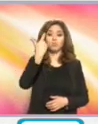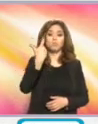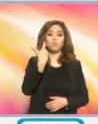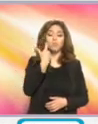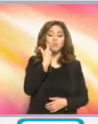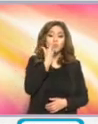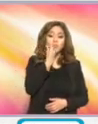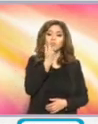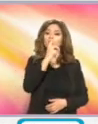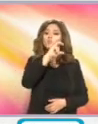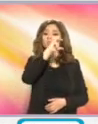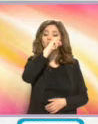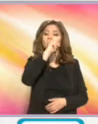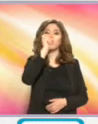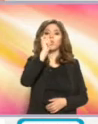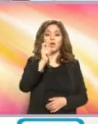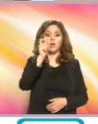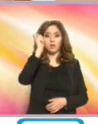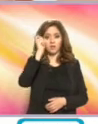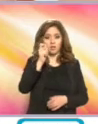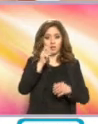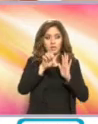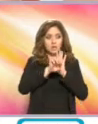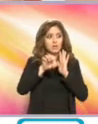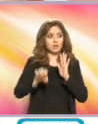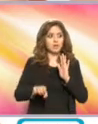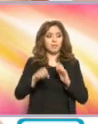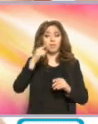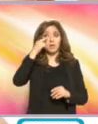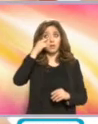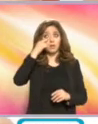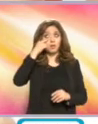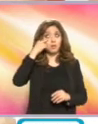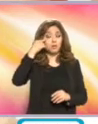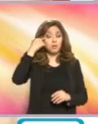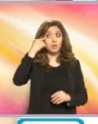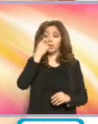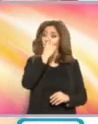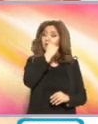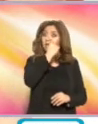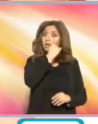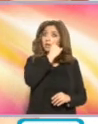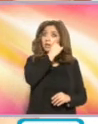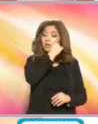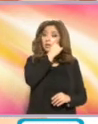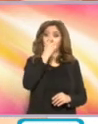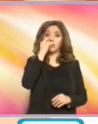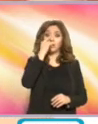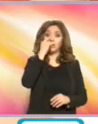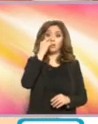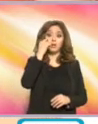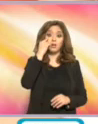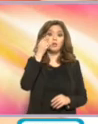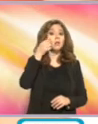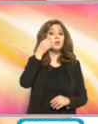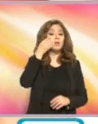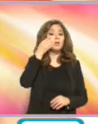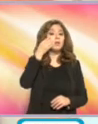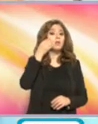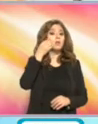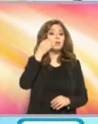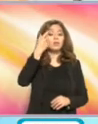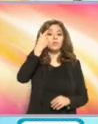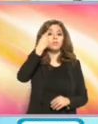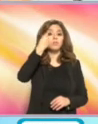principalmente en las zonas de los surcos nasogenianos, que son estos surcos que se nos forman alrededor entre la nariz y el cachetito.